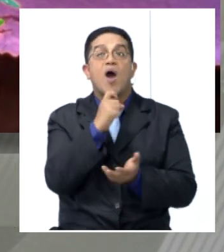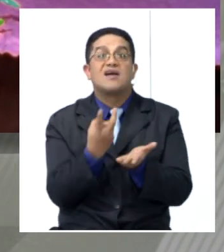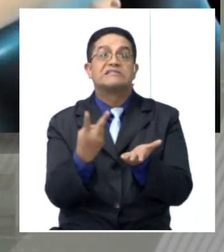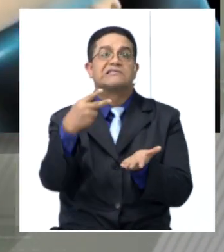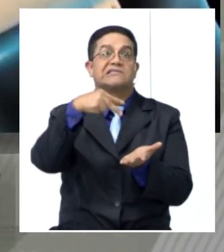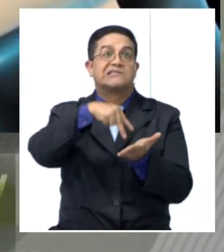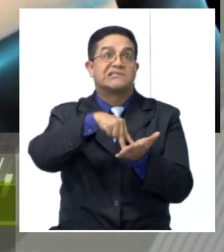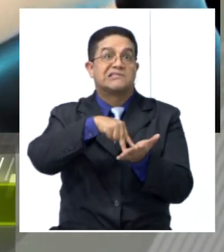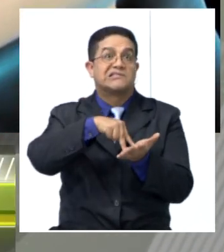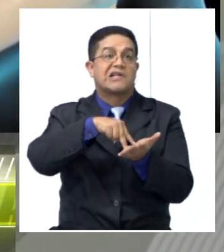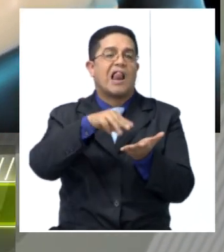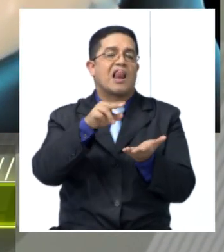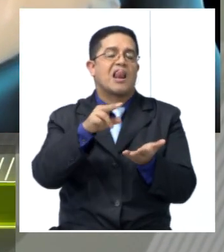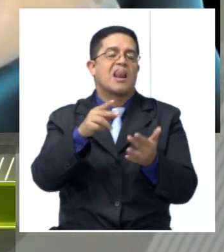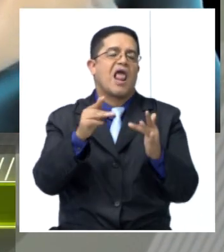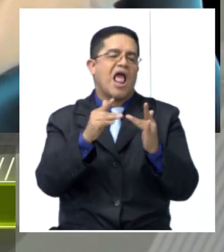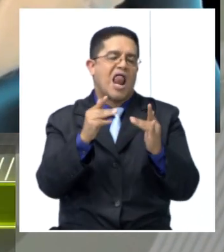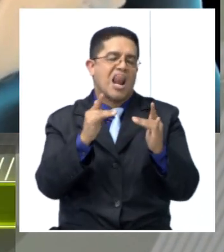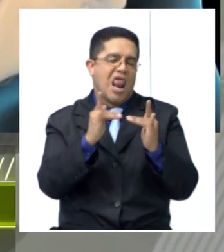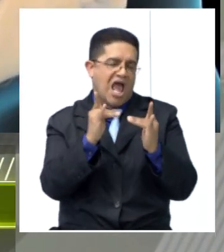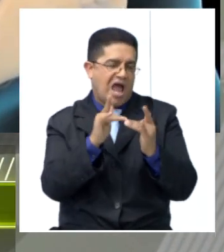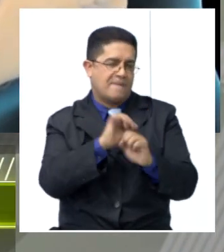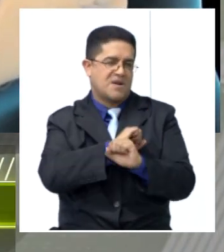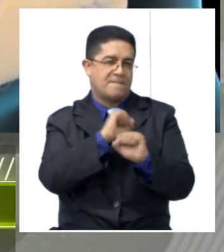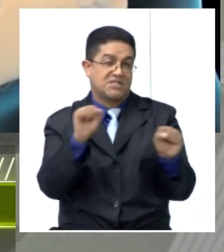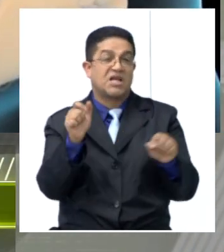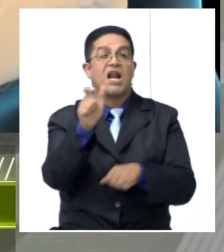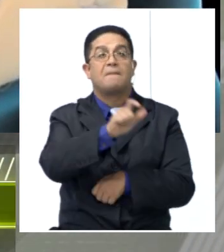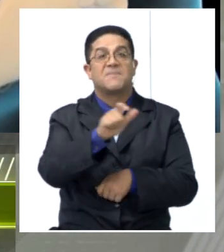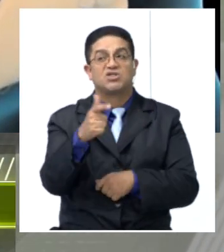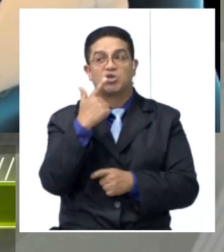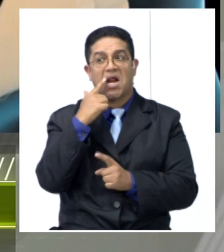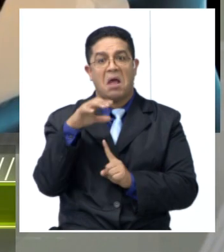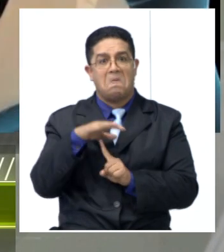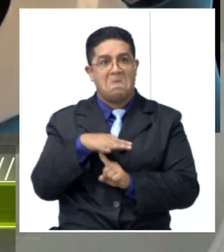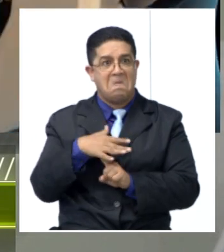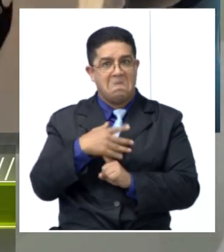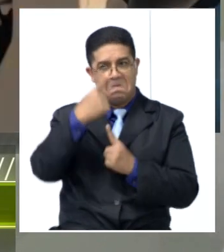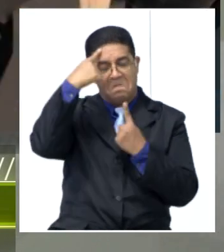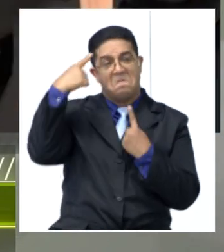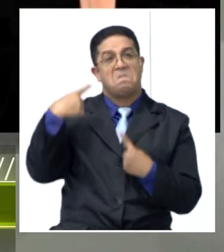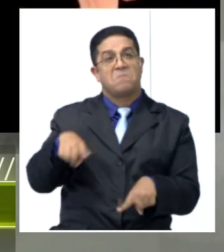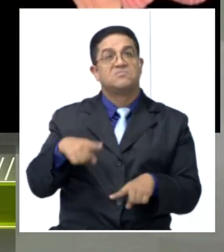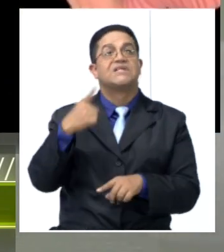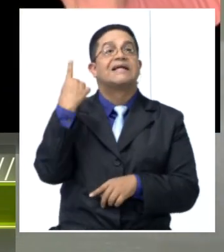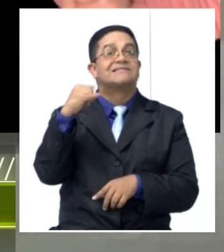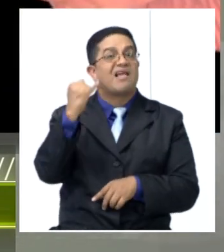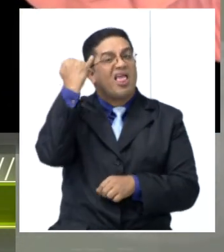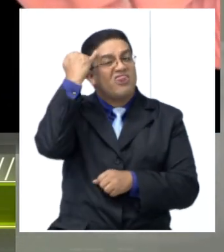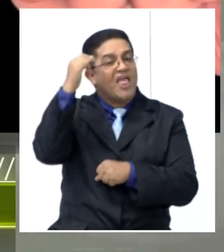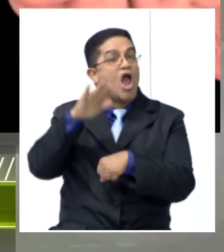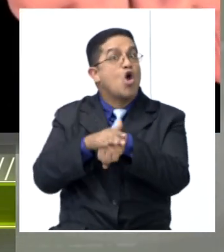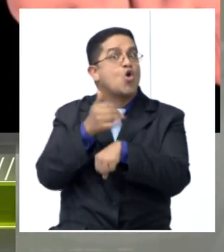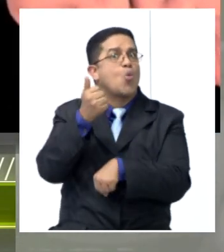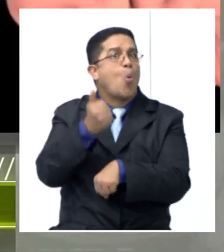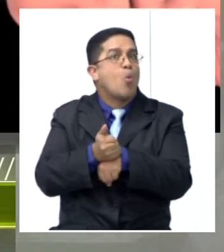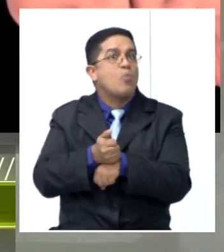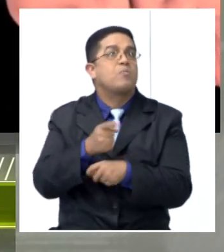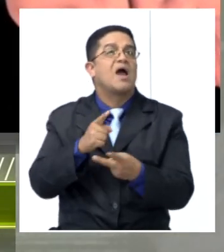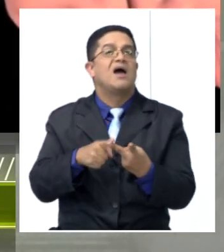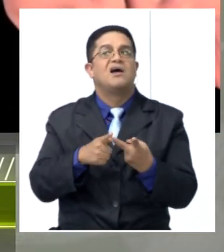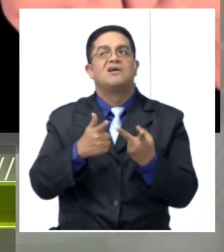cama, particularmente en la mañana. La persona está aislada, tiene ideas de culpa, ideas de ruina, ideas